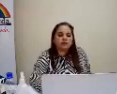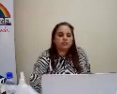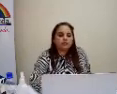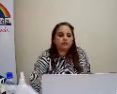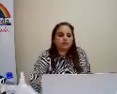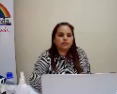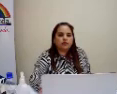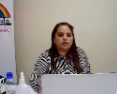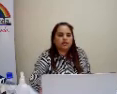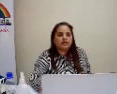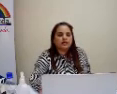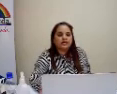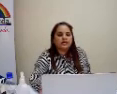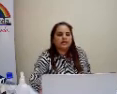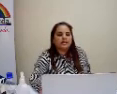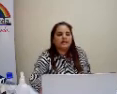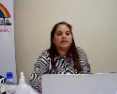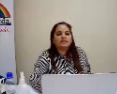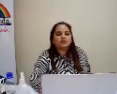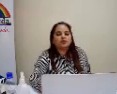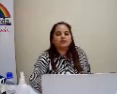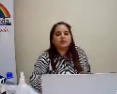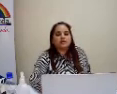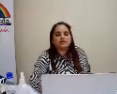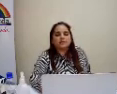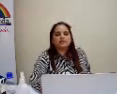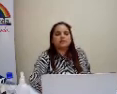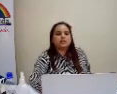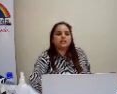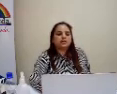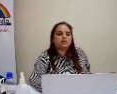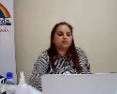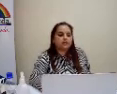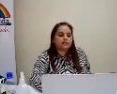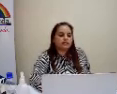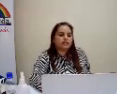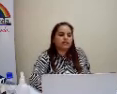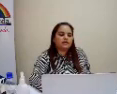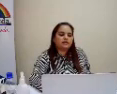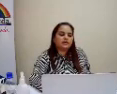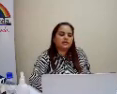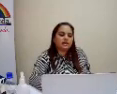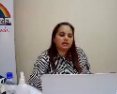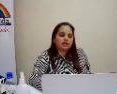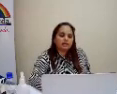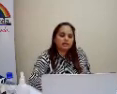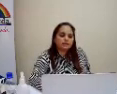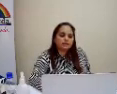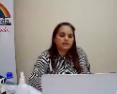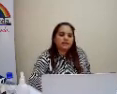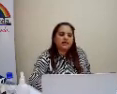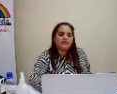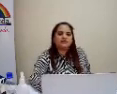bipolar, el famoso bipolar. El trastorno bipolar se llama así porque tiene dos fases, que es la fase maníaca,